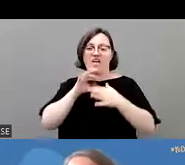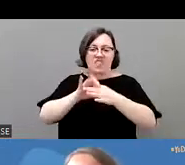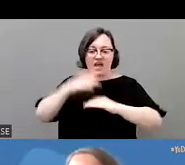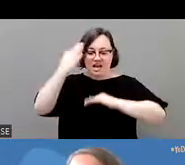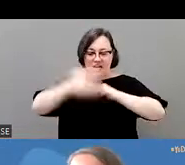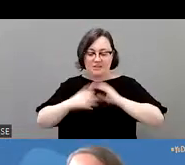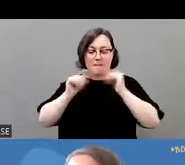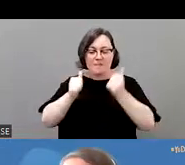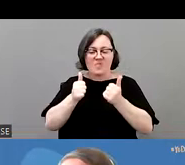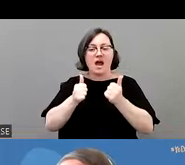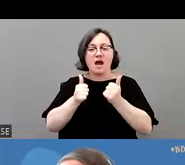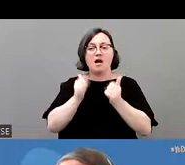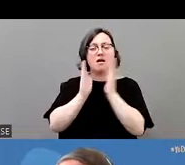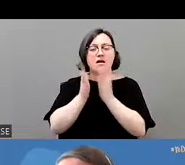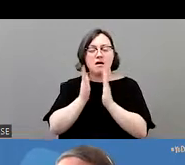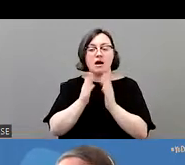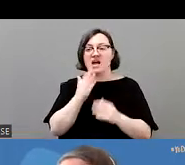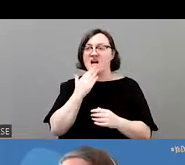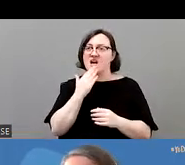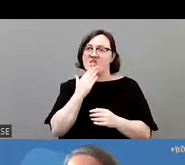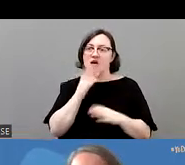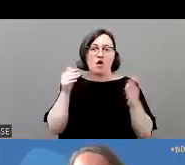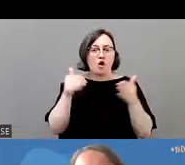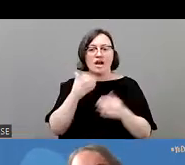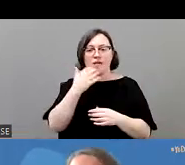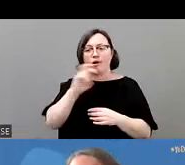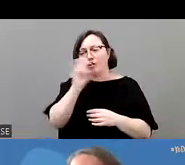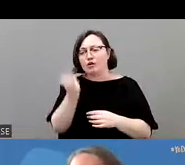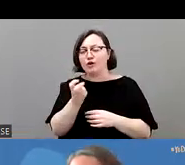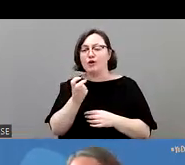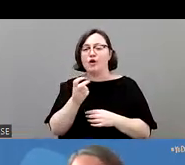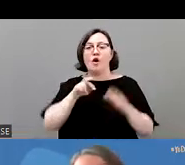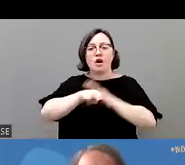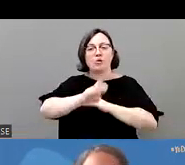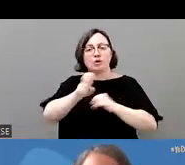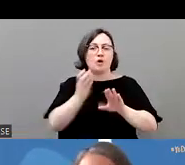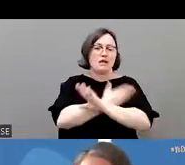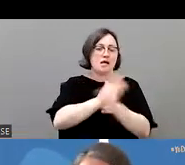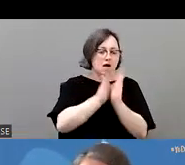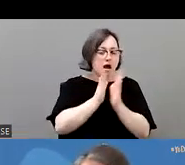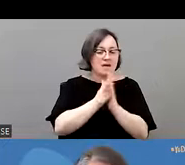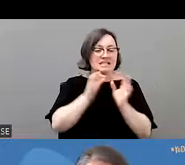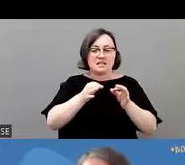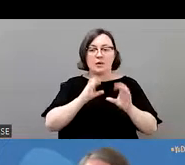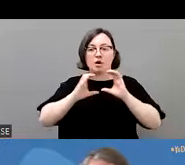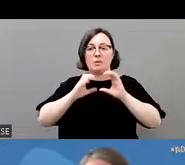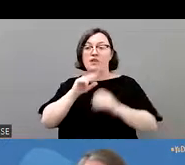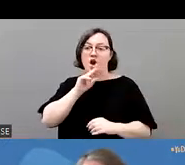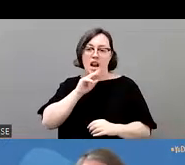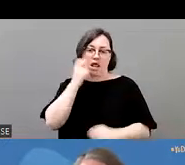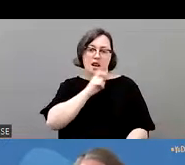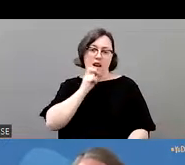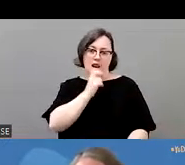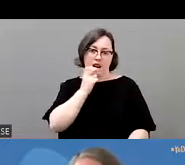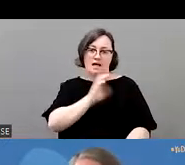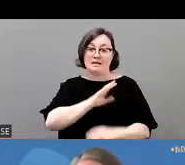hay que empezar a trabajarse. Empezaban o se ponía el foco en otros ejemplos, en otros recursos antes, potenciando siempre la comunicación oral, pero esto lo vamos